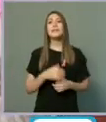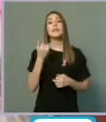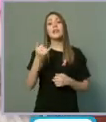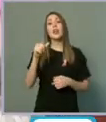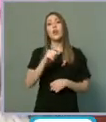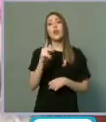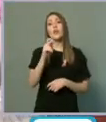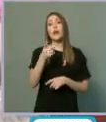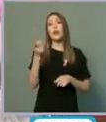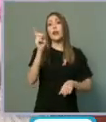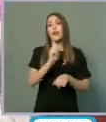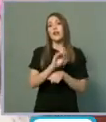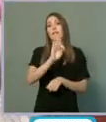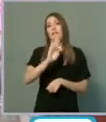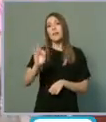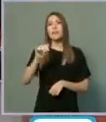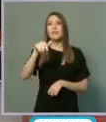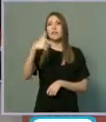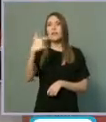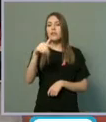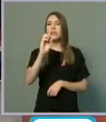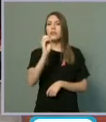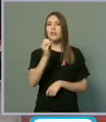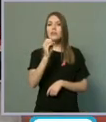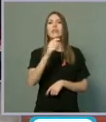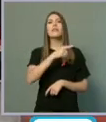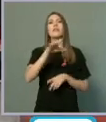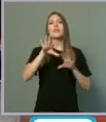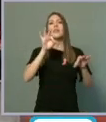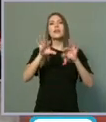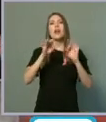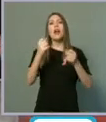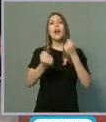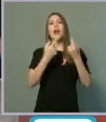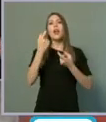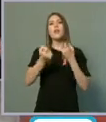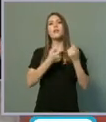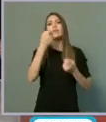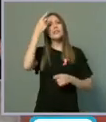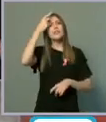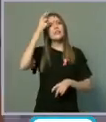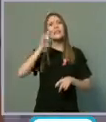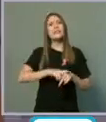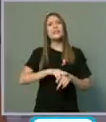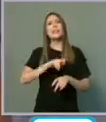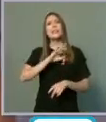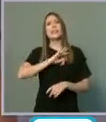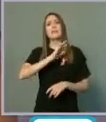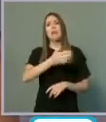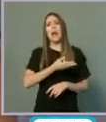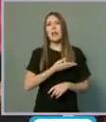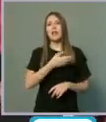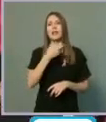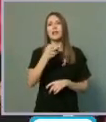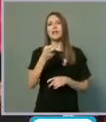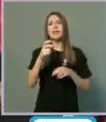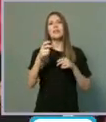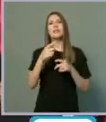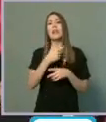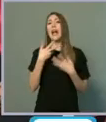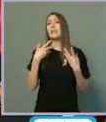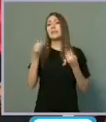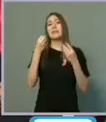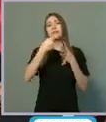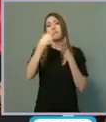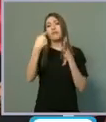de octubre, pues hablar un poquito de algunos de los directores españoles pues, más emblemáticos. Sí, porque hay muchísimos, pero sí. Escogiste